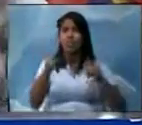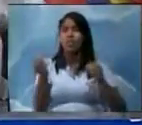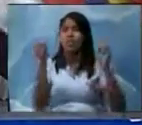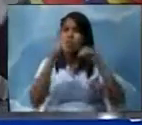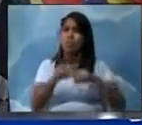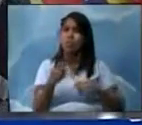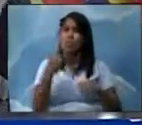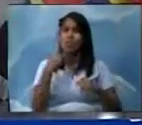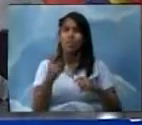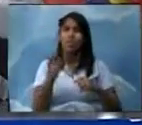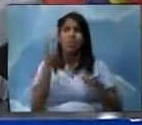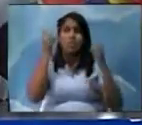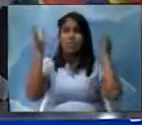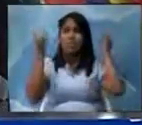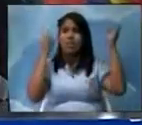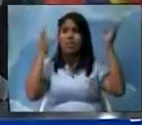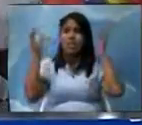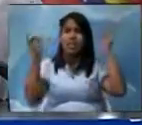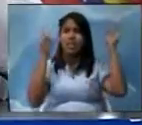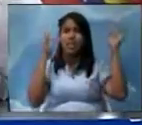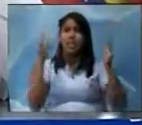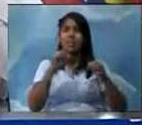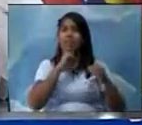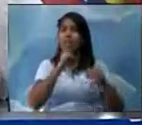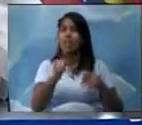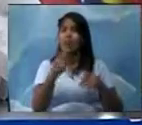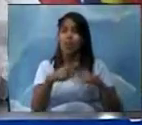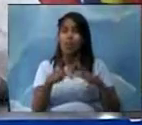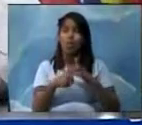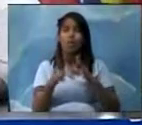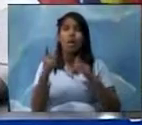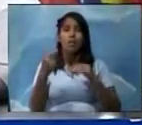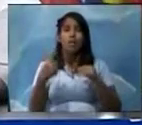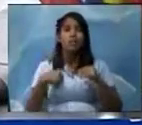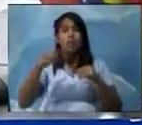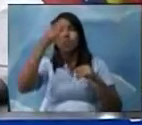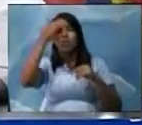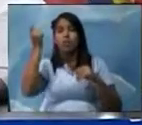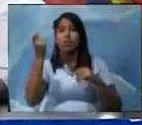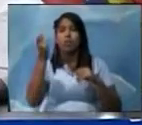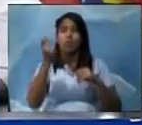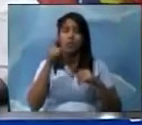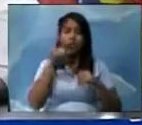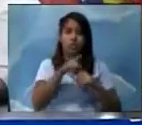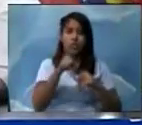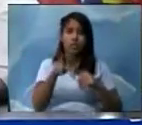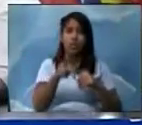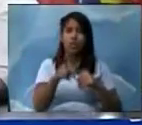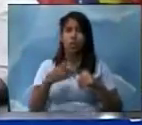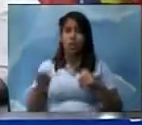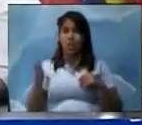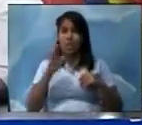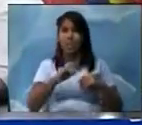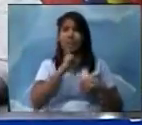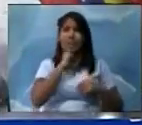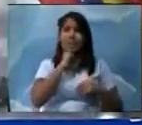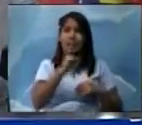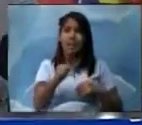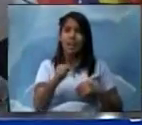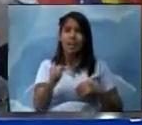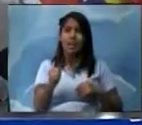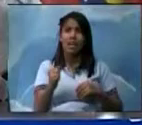es poniendo dilación ustedes están dilatando el asunto a ver si se me olvida usted ustedes lo que están